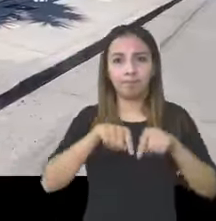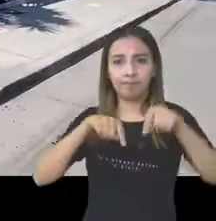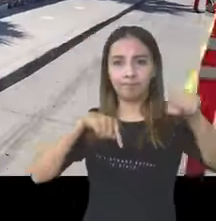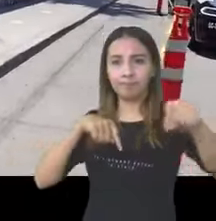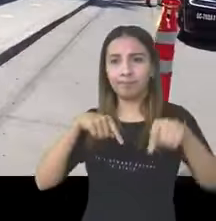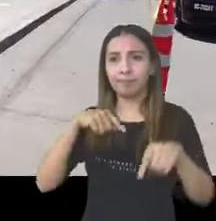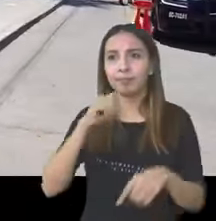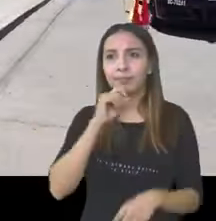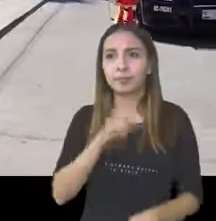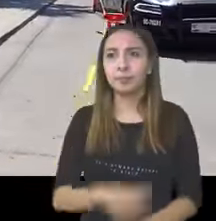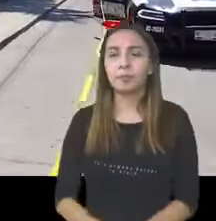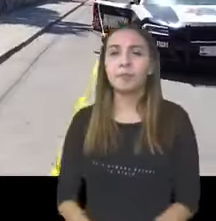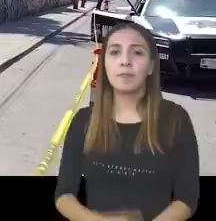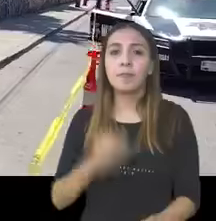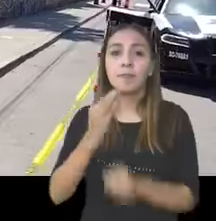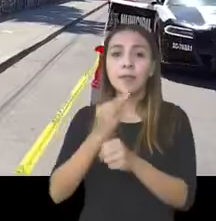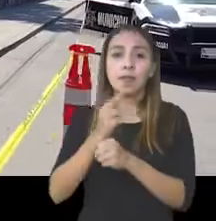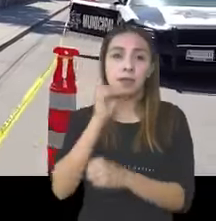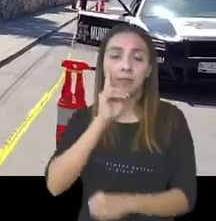de esta parte. Vamos a ver ahorita